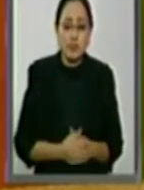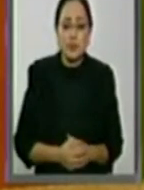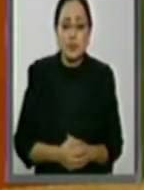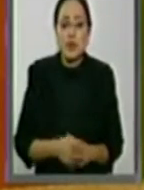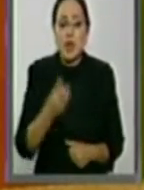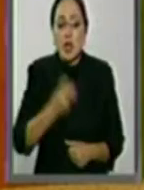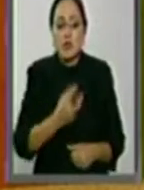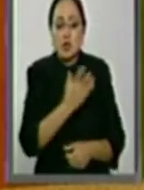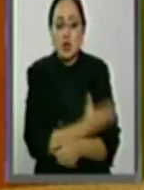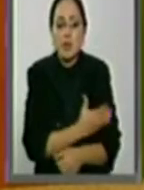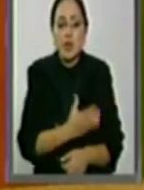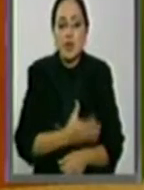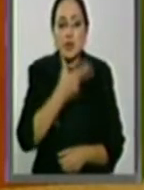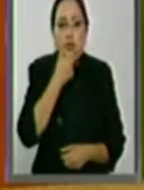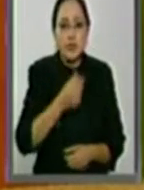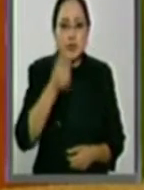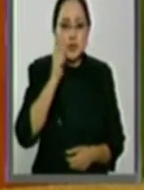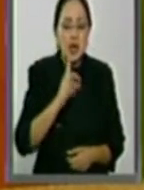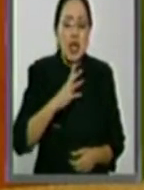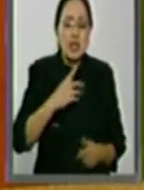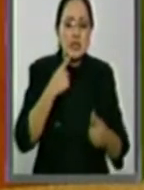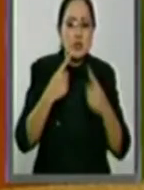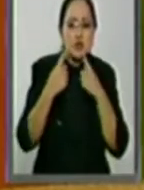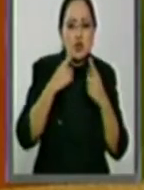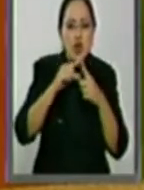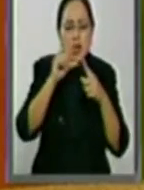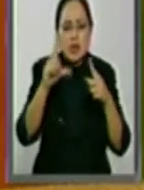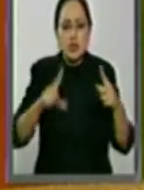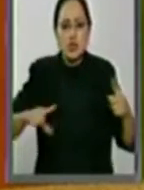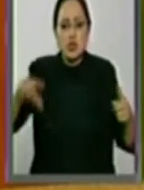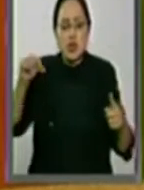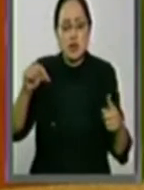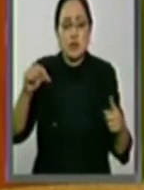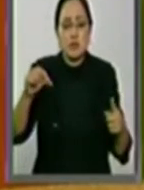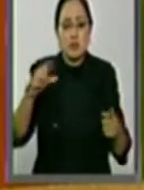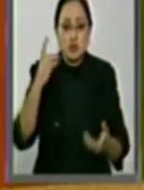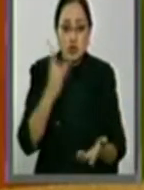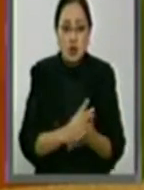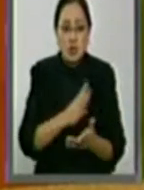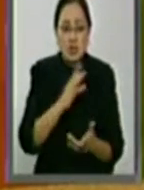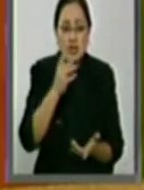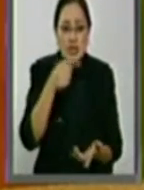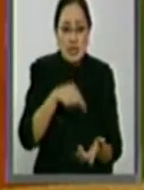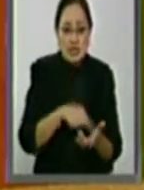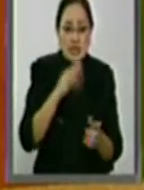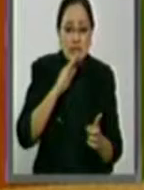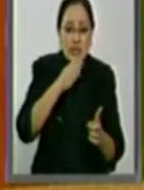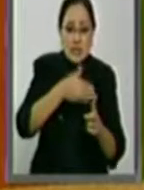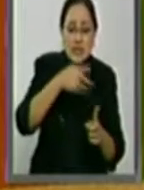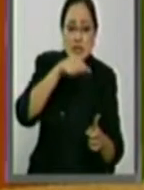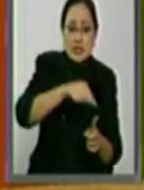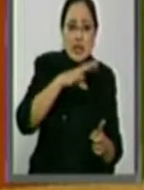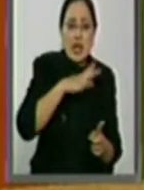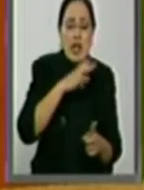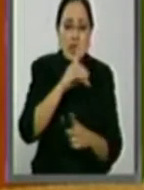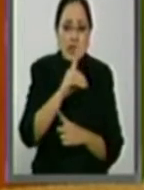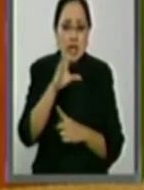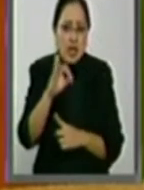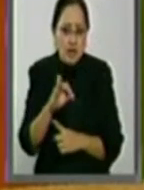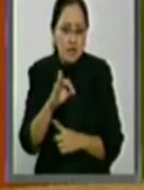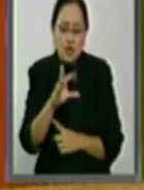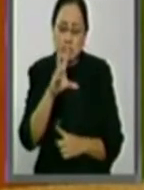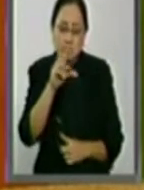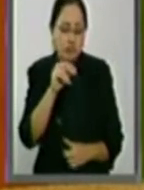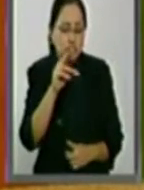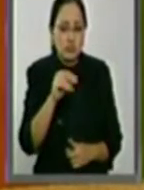y compañeros, es una discusión nacional, no solamente de interés y de beneficio, que así lo queremos, para los habitantes